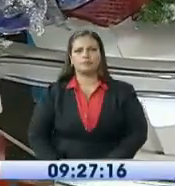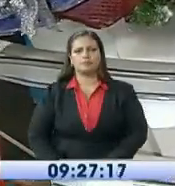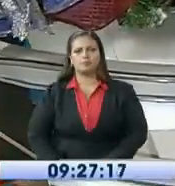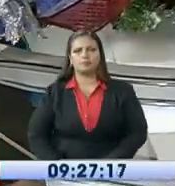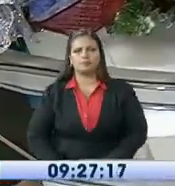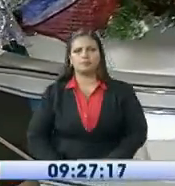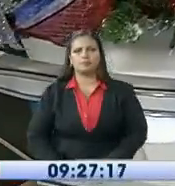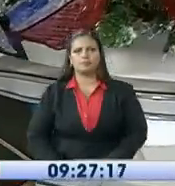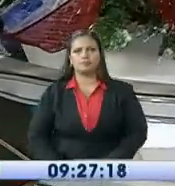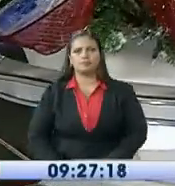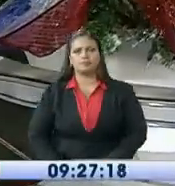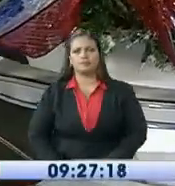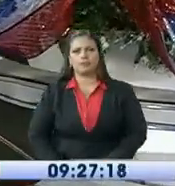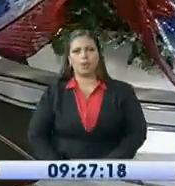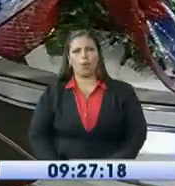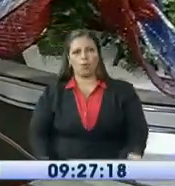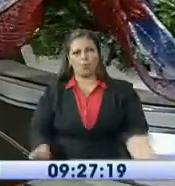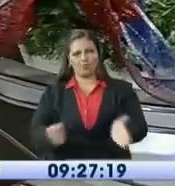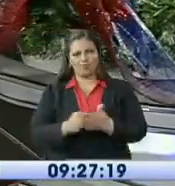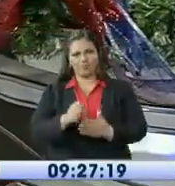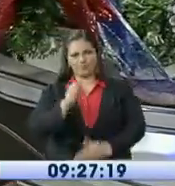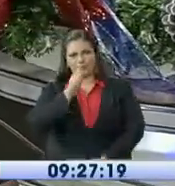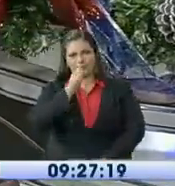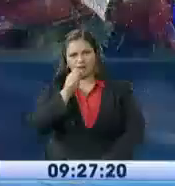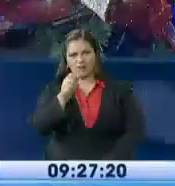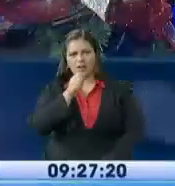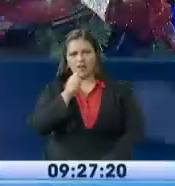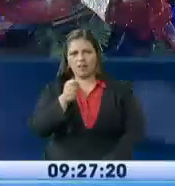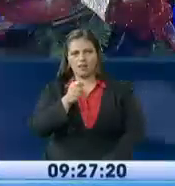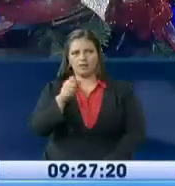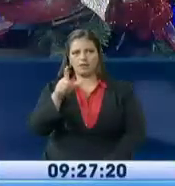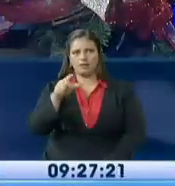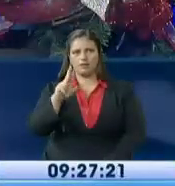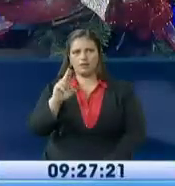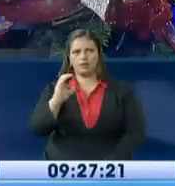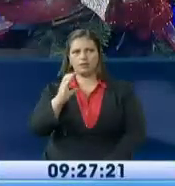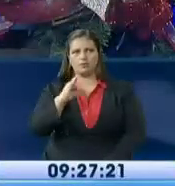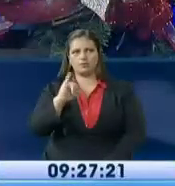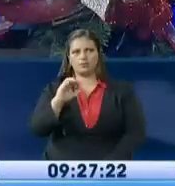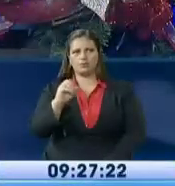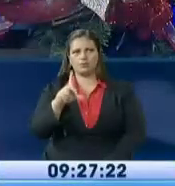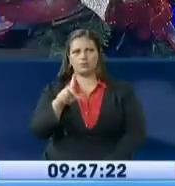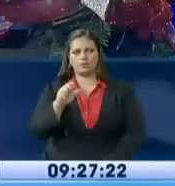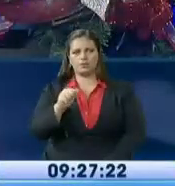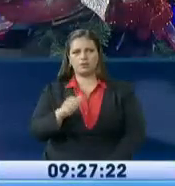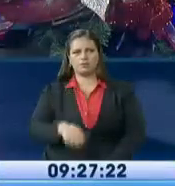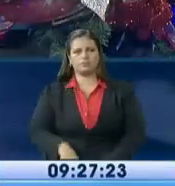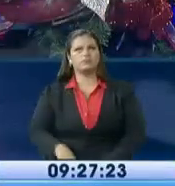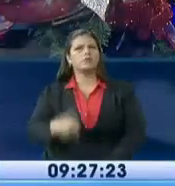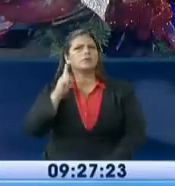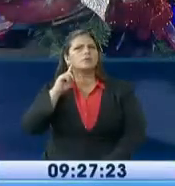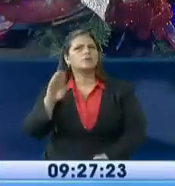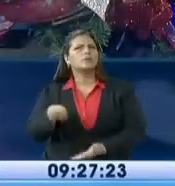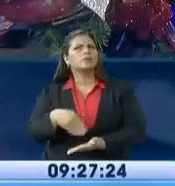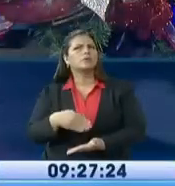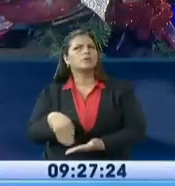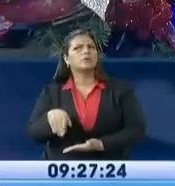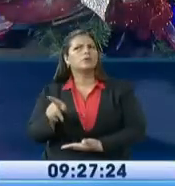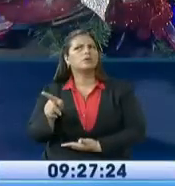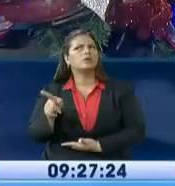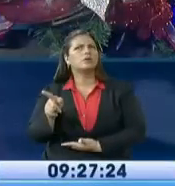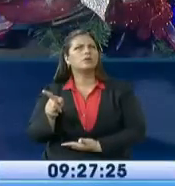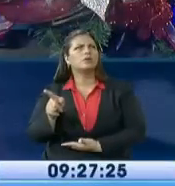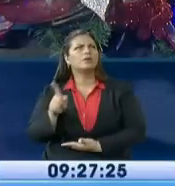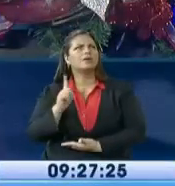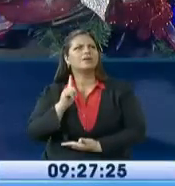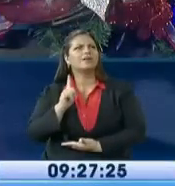Bueno, volvemos a salir del estudio. Claro, esta claro. vez, sácame bueno. esa canción. Esta vez le